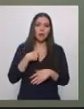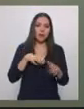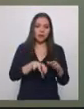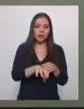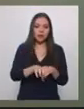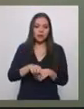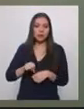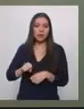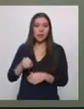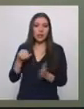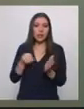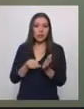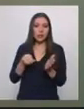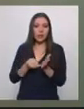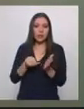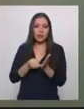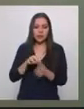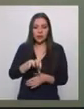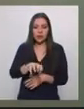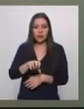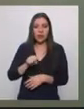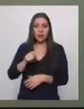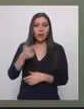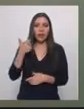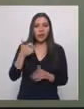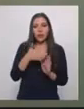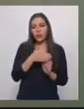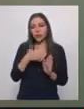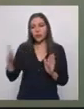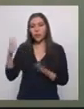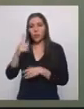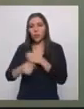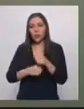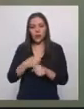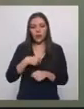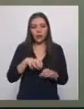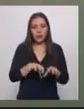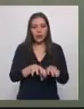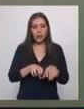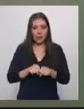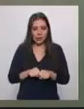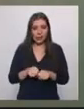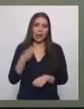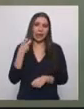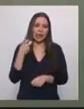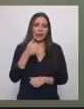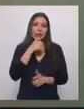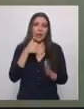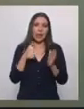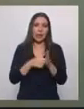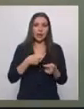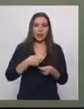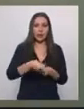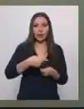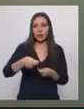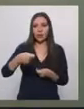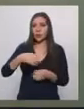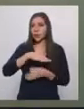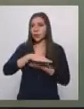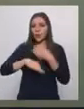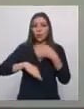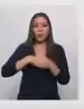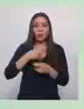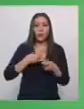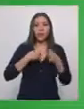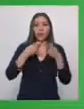por esta cantidad que tú acumulaste en el año. Ese es ese estado de cuenta y por el cual todos lo reciben cuando tú tienes